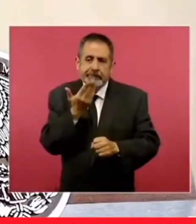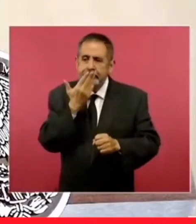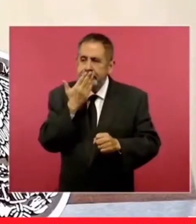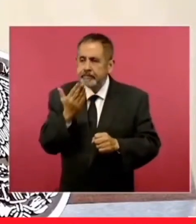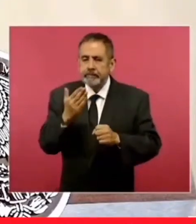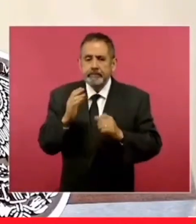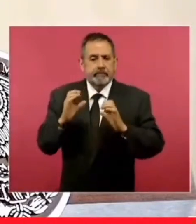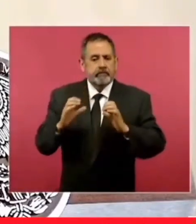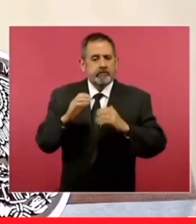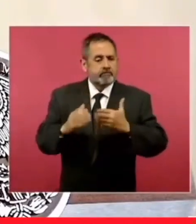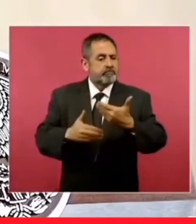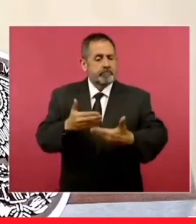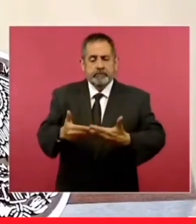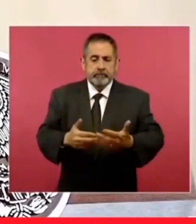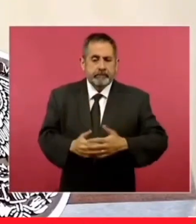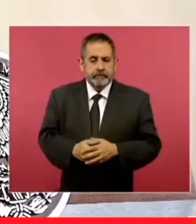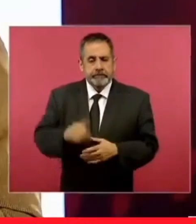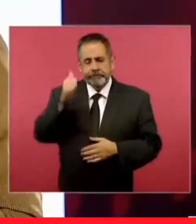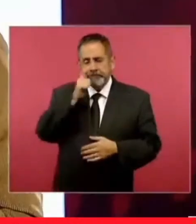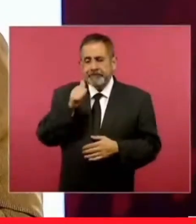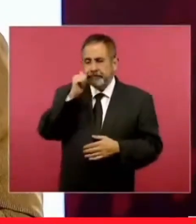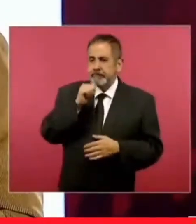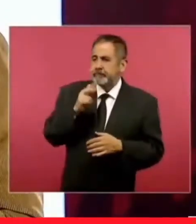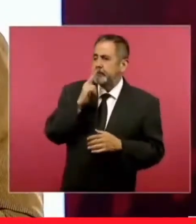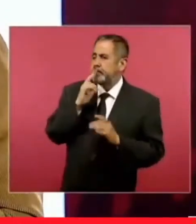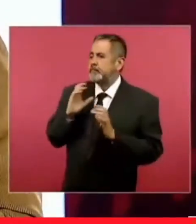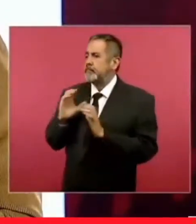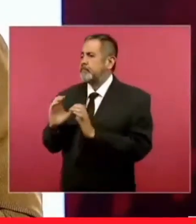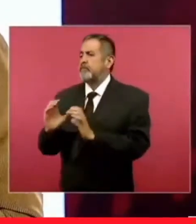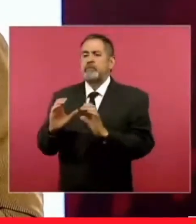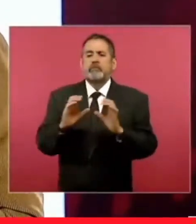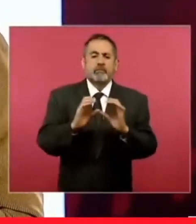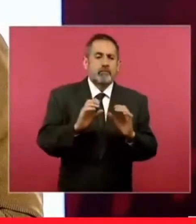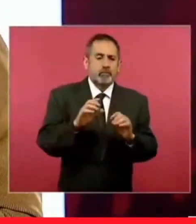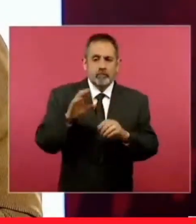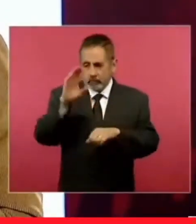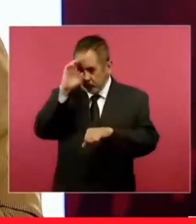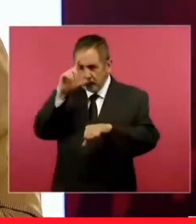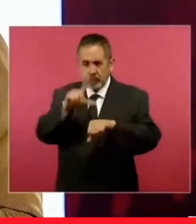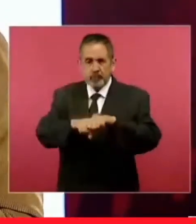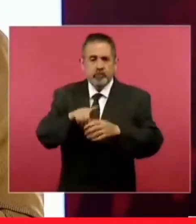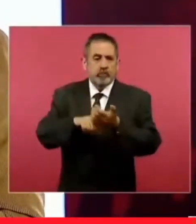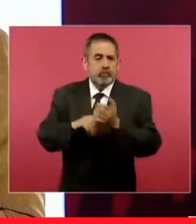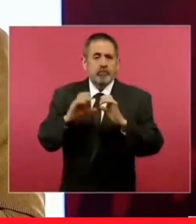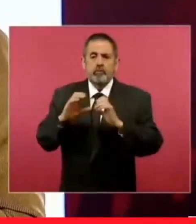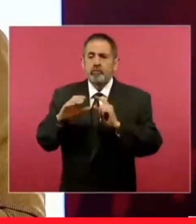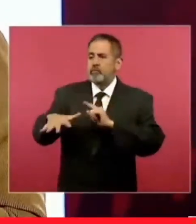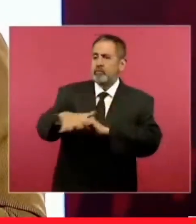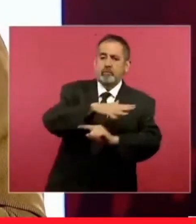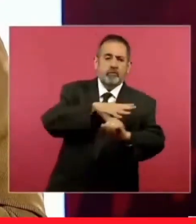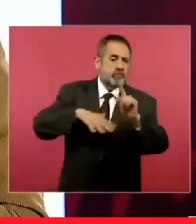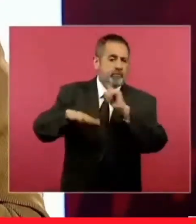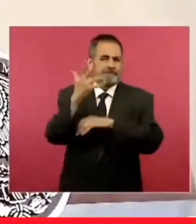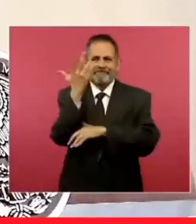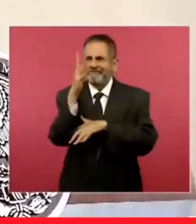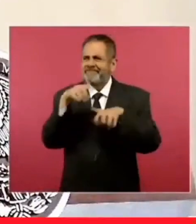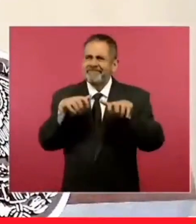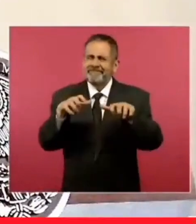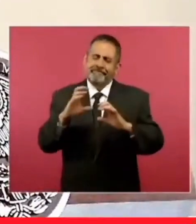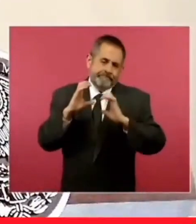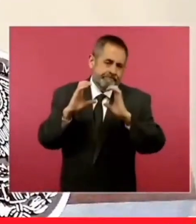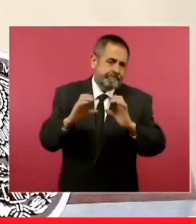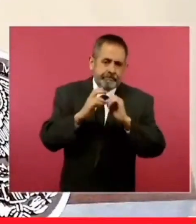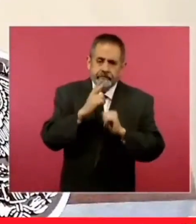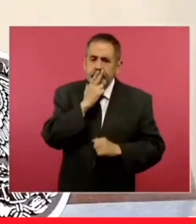nos hacemos cargo de una obra que cuide el patrimonio cultural, que cuide el medio ambiente y por supuesto también